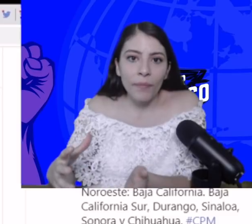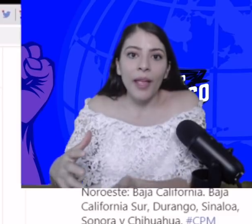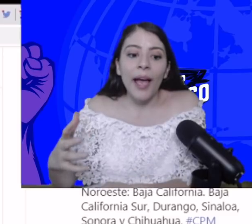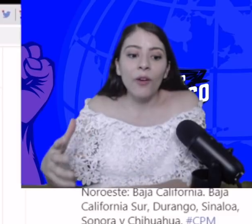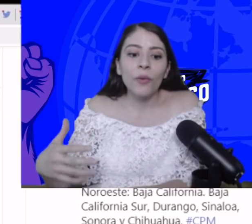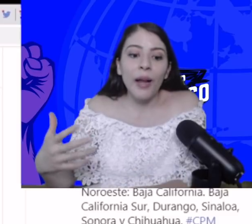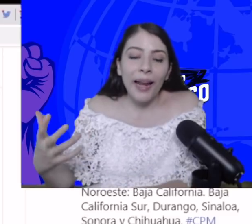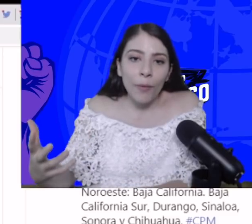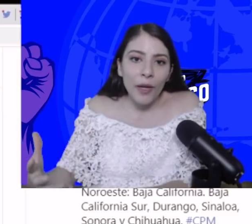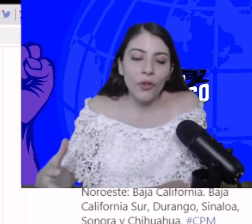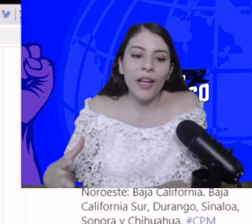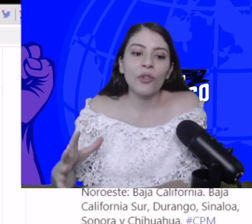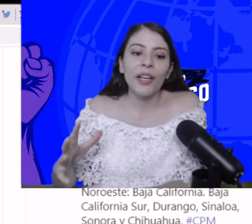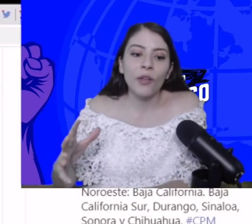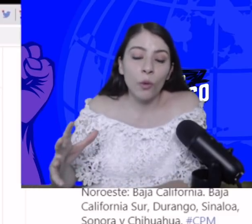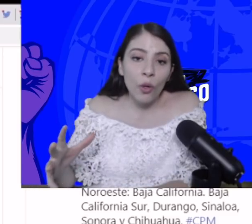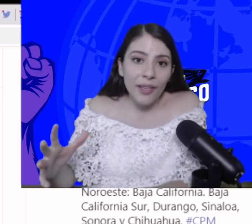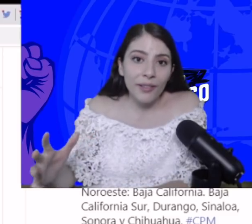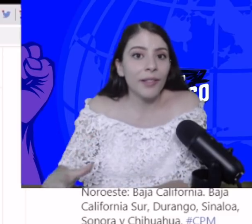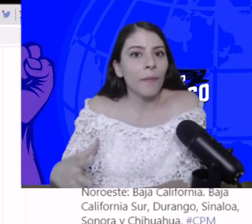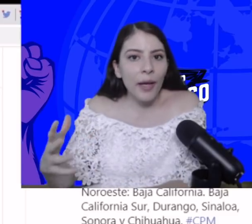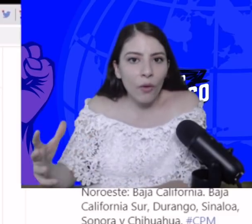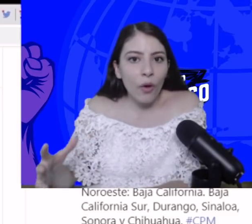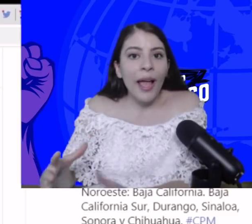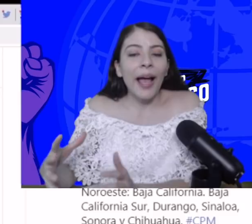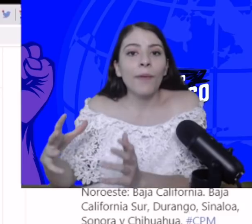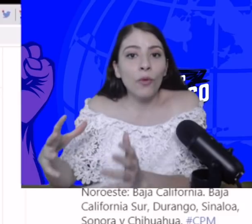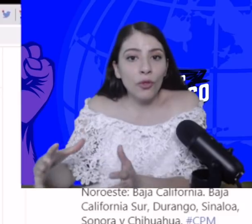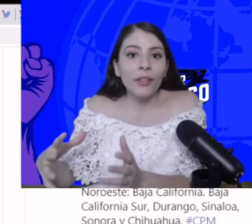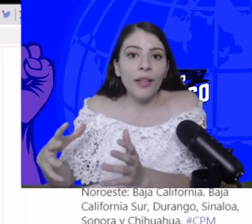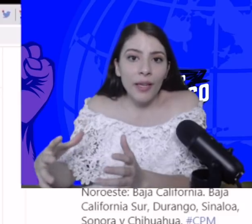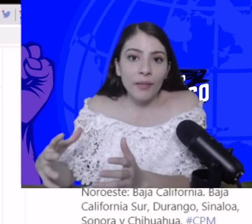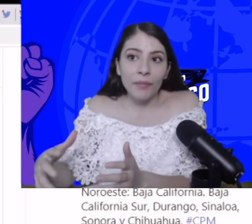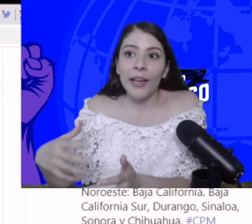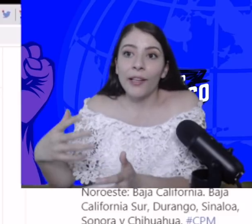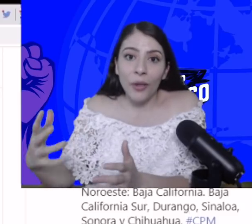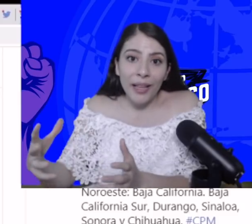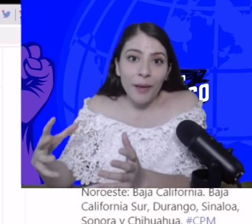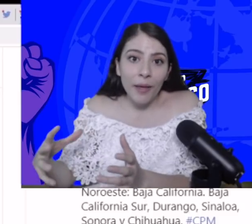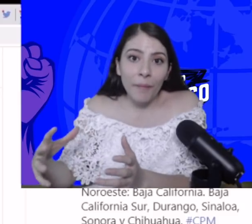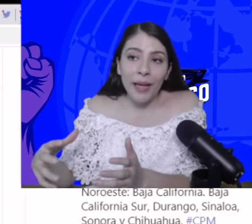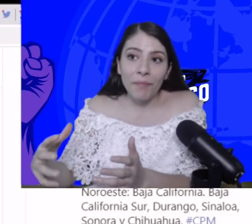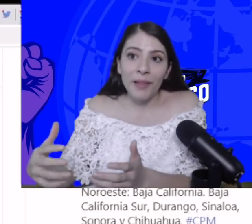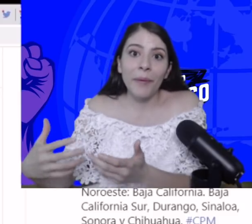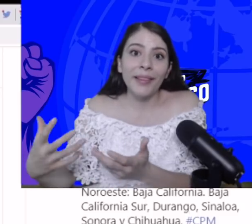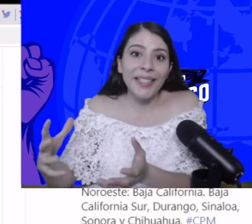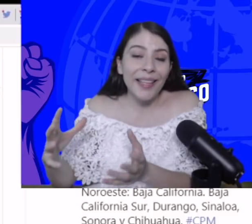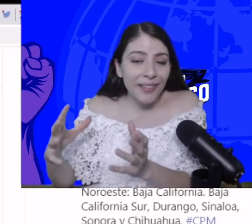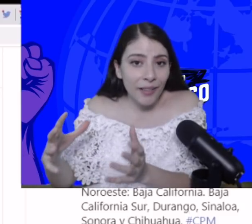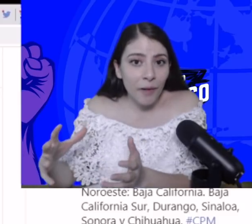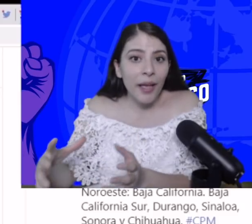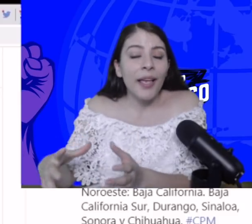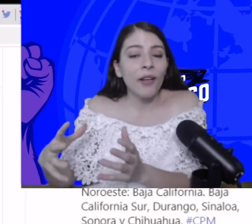agua a la población y a los agricultores. Sin embargo, hay mucho interés electoral también para